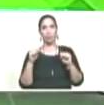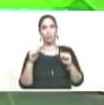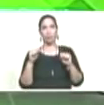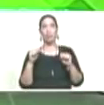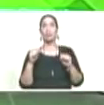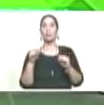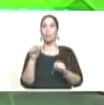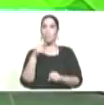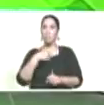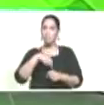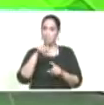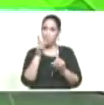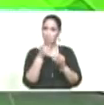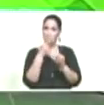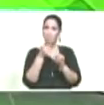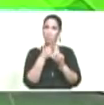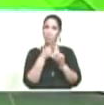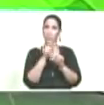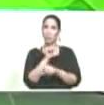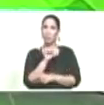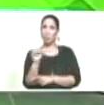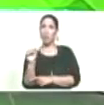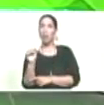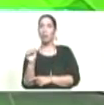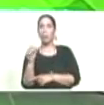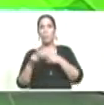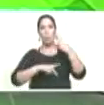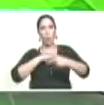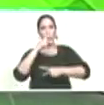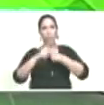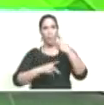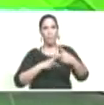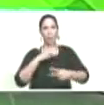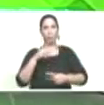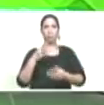pasó, el programa de recuperación económica.